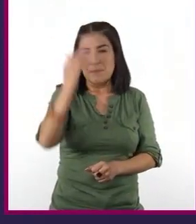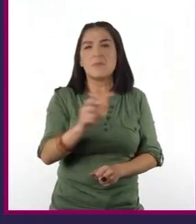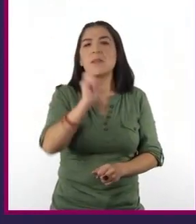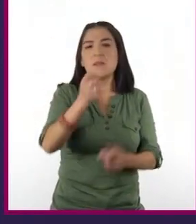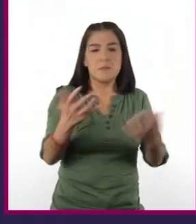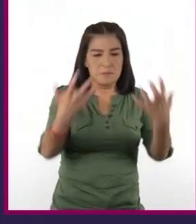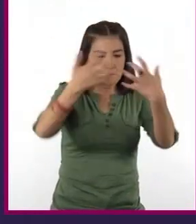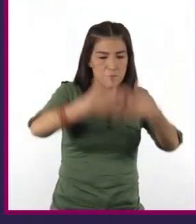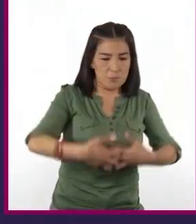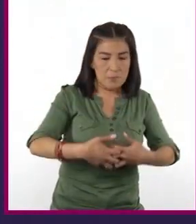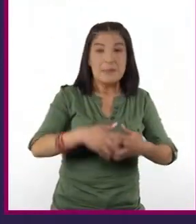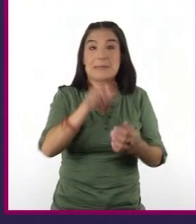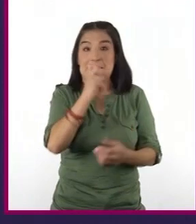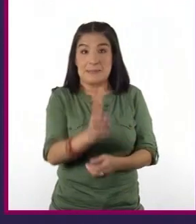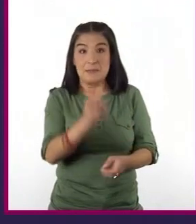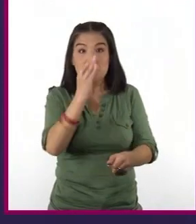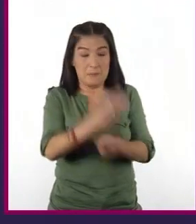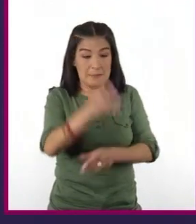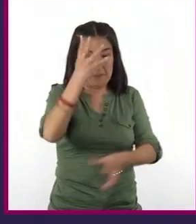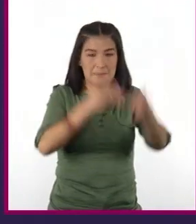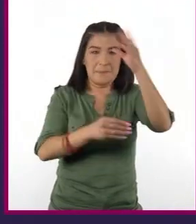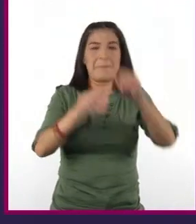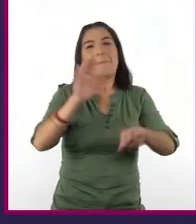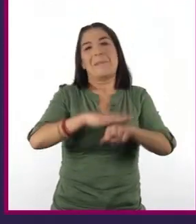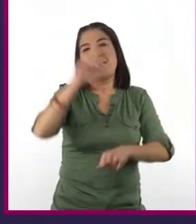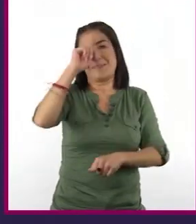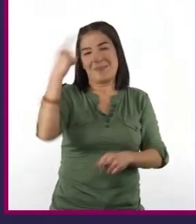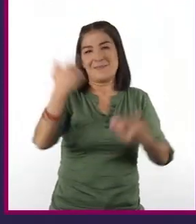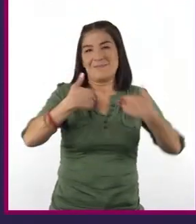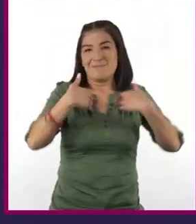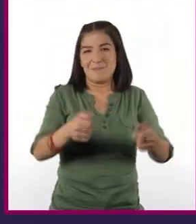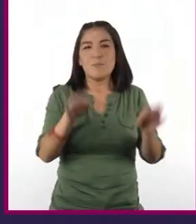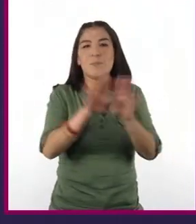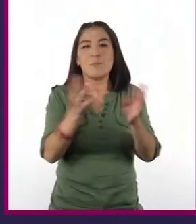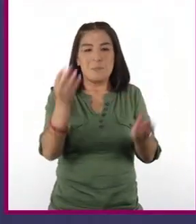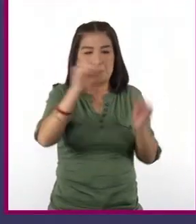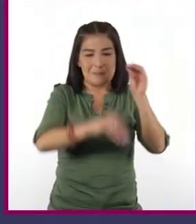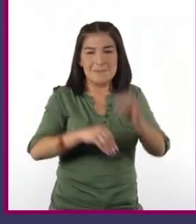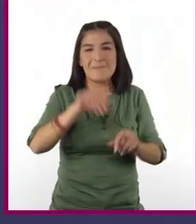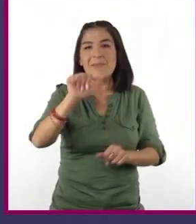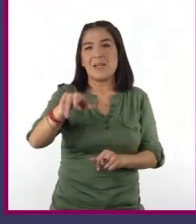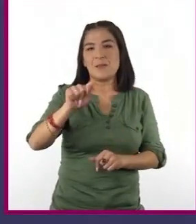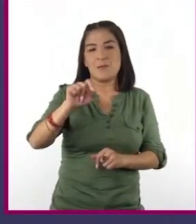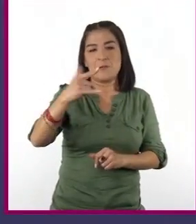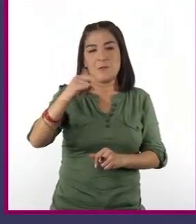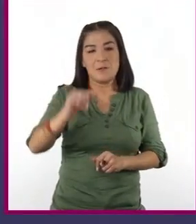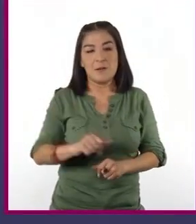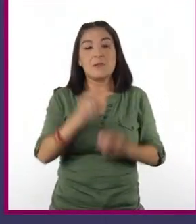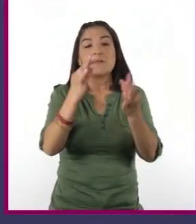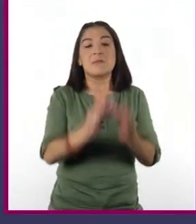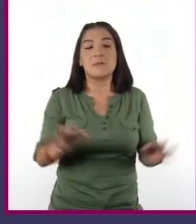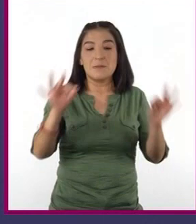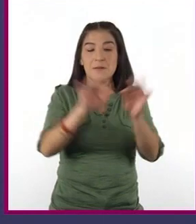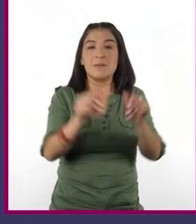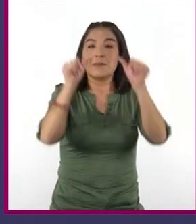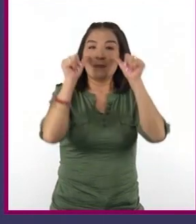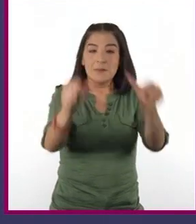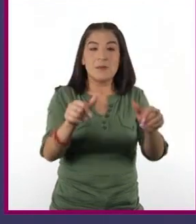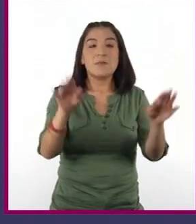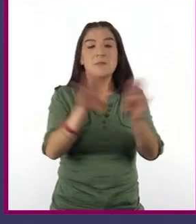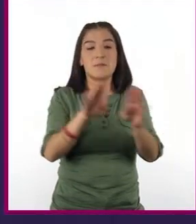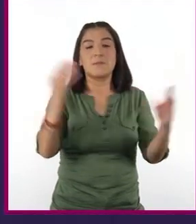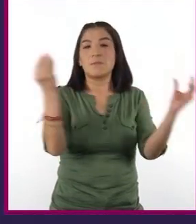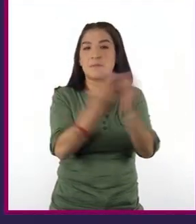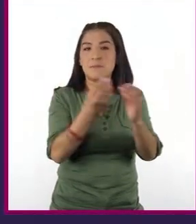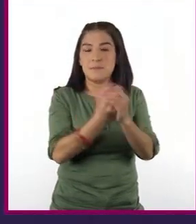es su función y con todo esto que aprenderemos se nos facilite la elaboración de una antología. Es muy importante que pongas atención durante la